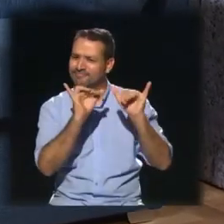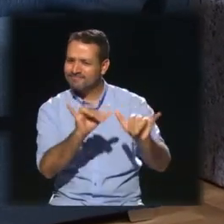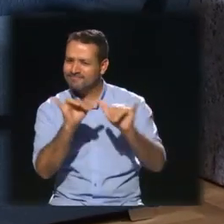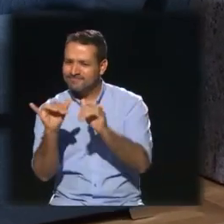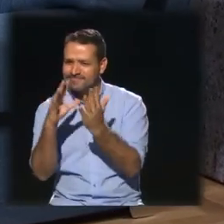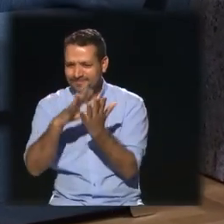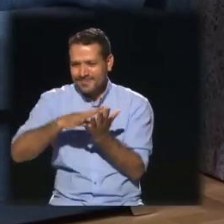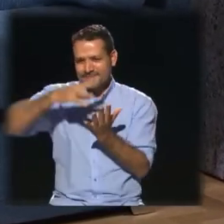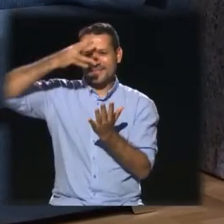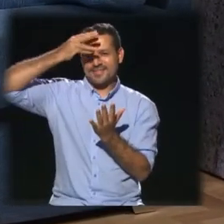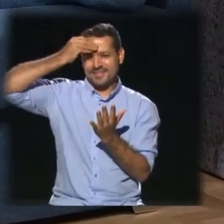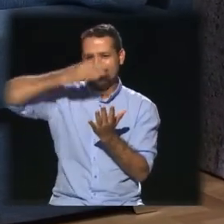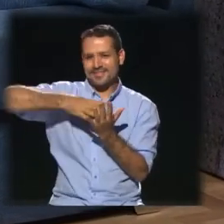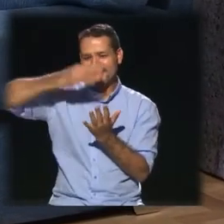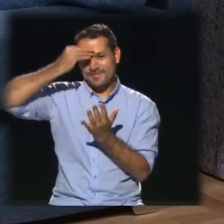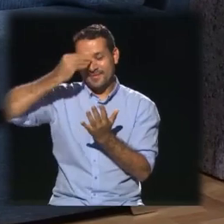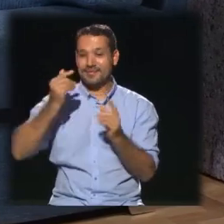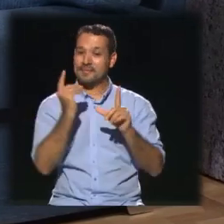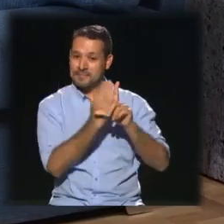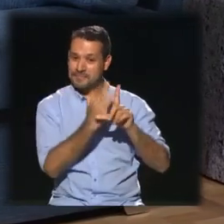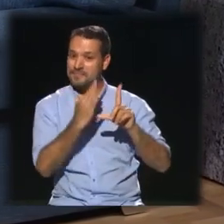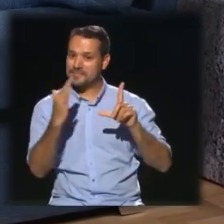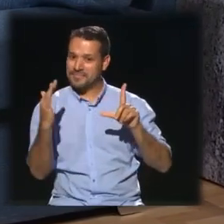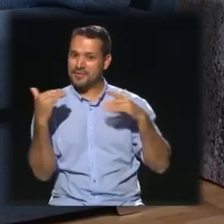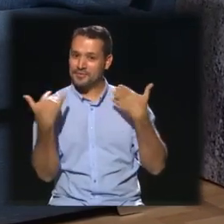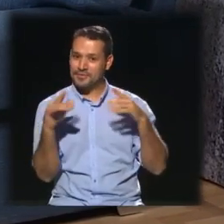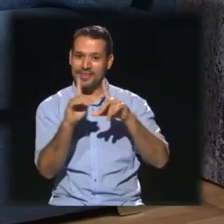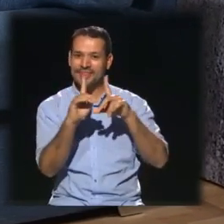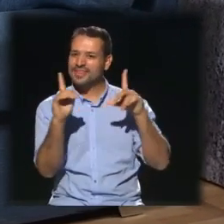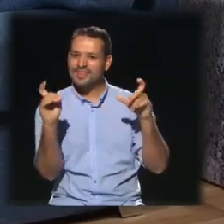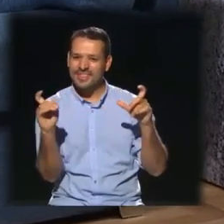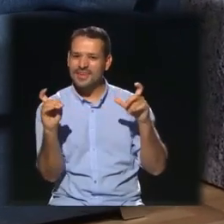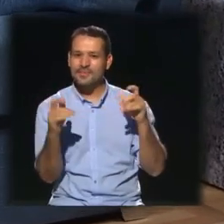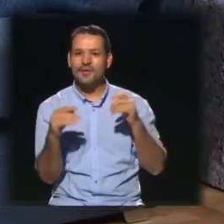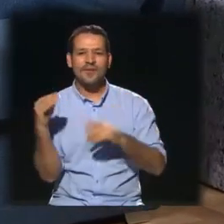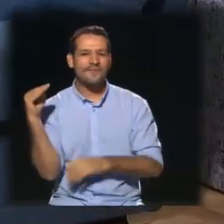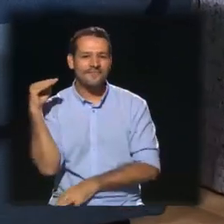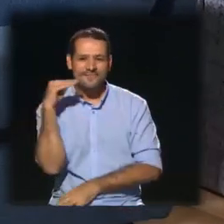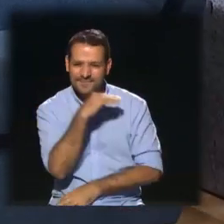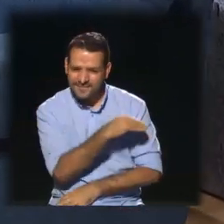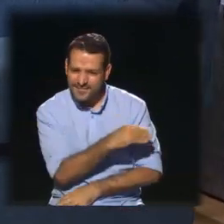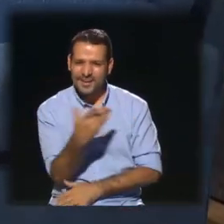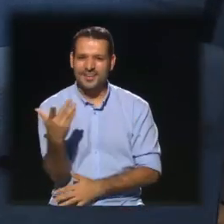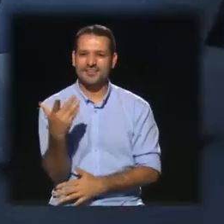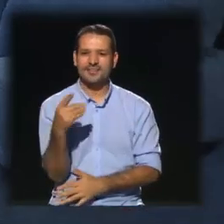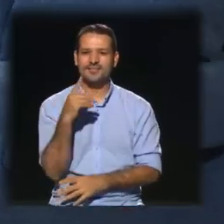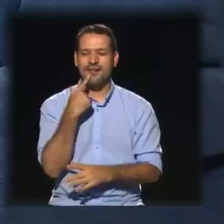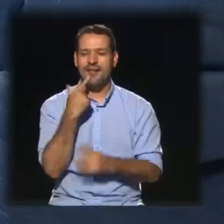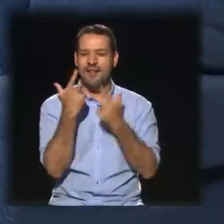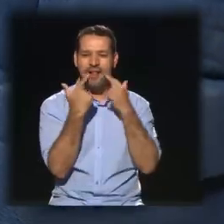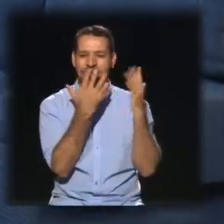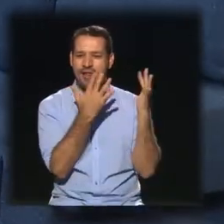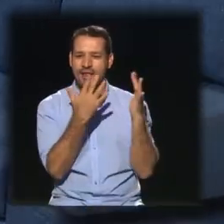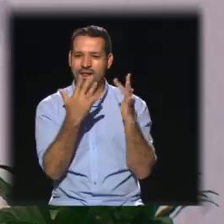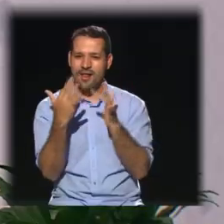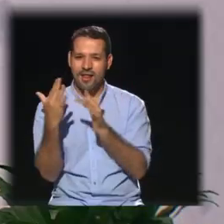que también les tenemos preparado un video que nos va a tratar el tema de las falacias argumentativas con todo el tema del debate, que